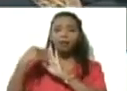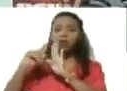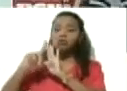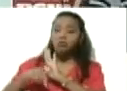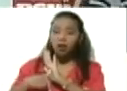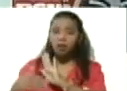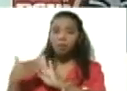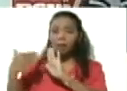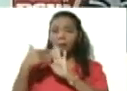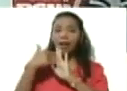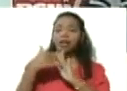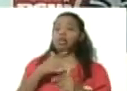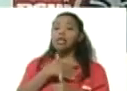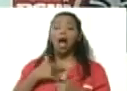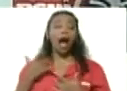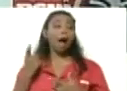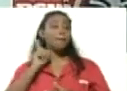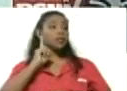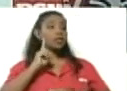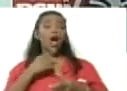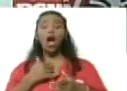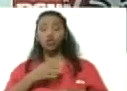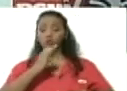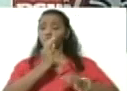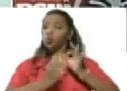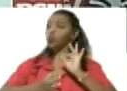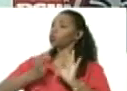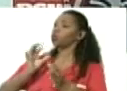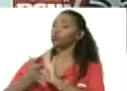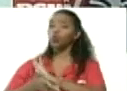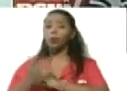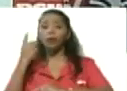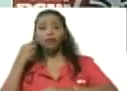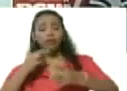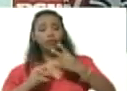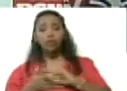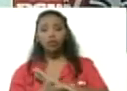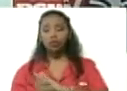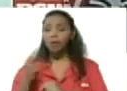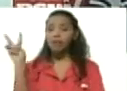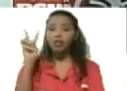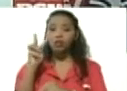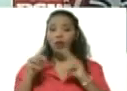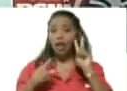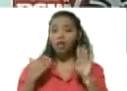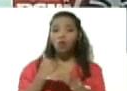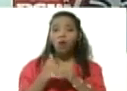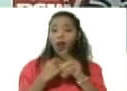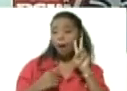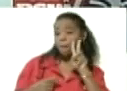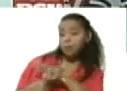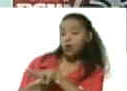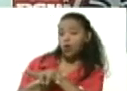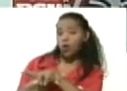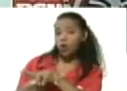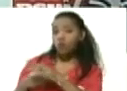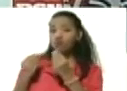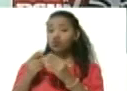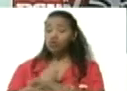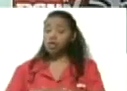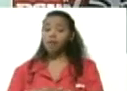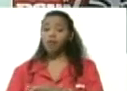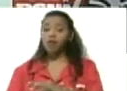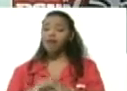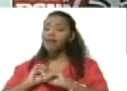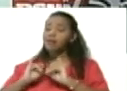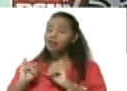atacan tratan de justificar sus ataques. A Venezuela la han tenido en la mira durante tanto tiempo, y ahora, ya cansados de